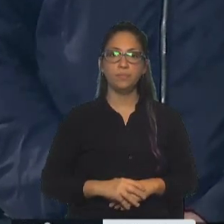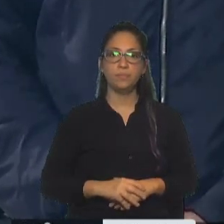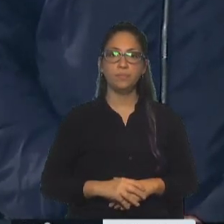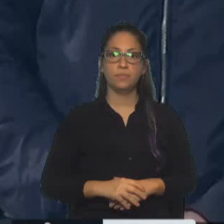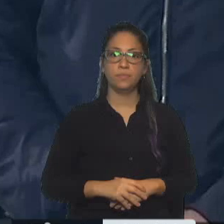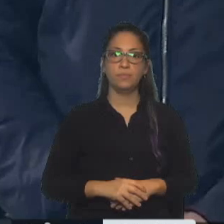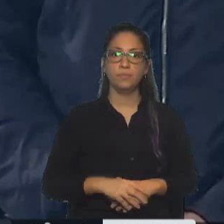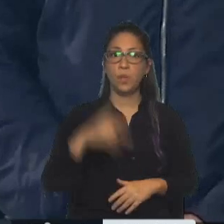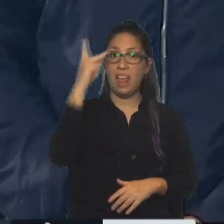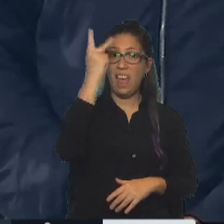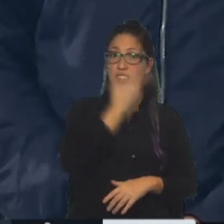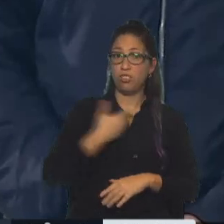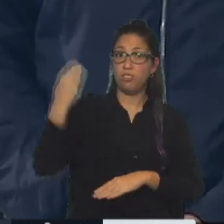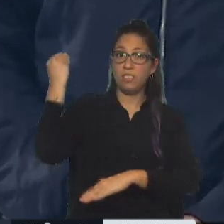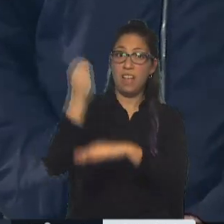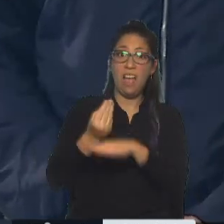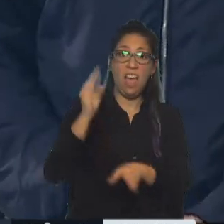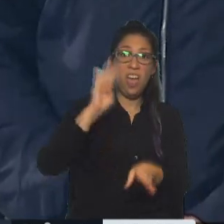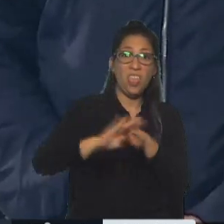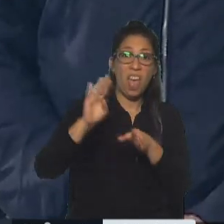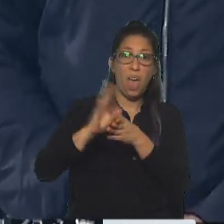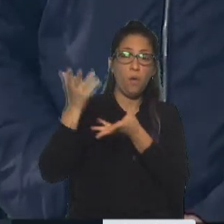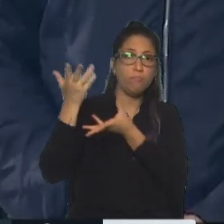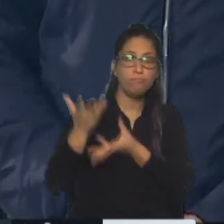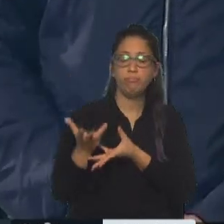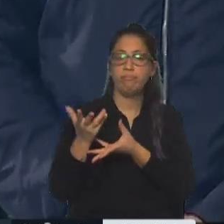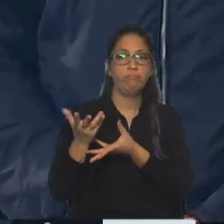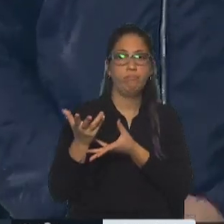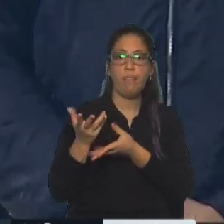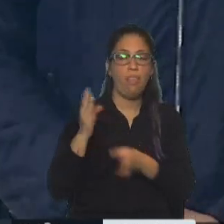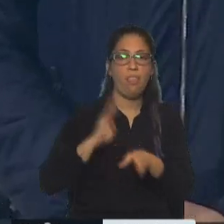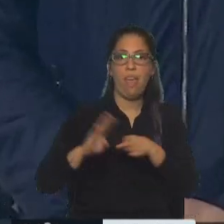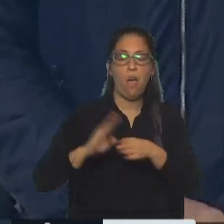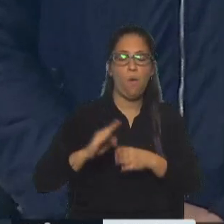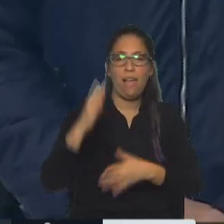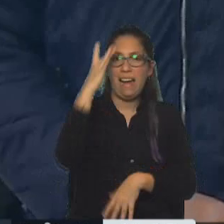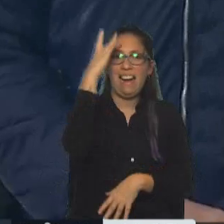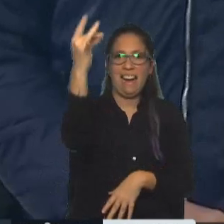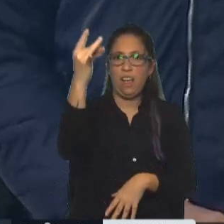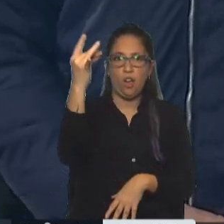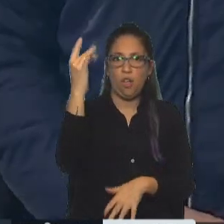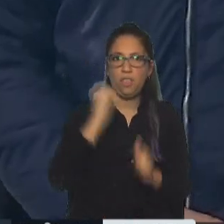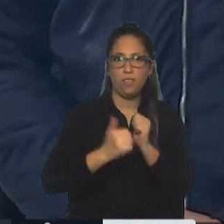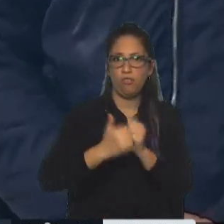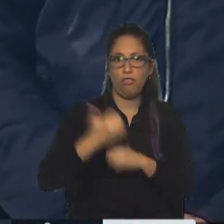Llegó al gobierno y recibió la deuda defaulteada, la deuda soberana defaulteada más grande de la